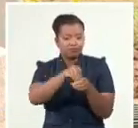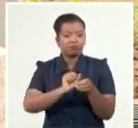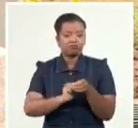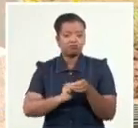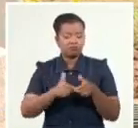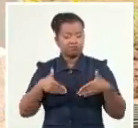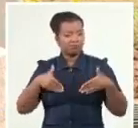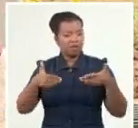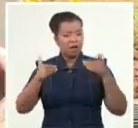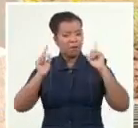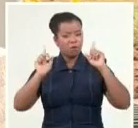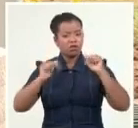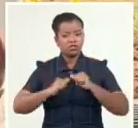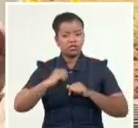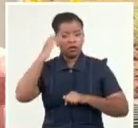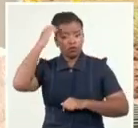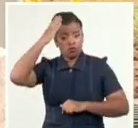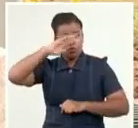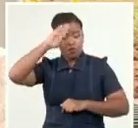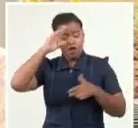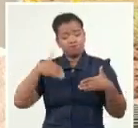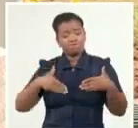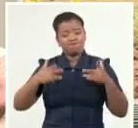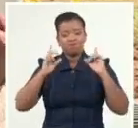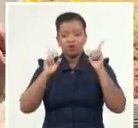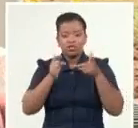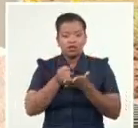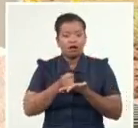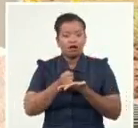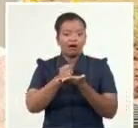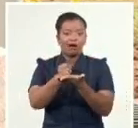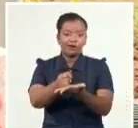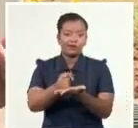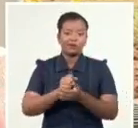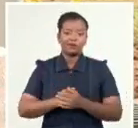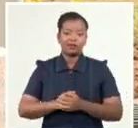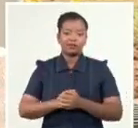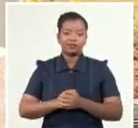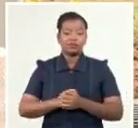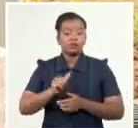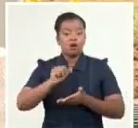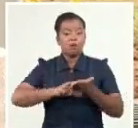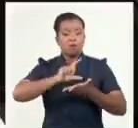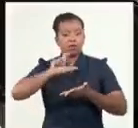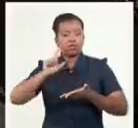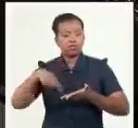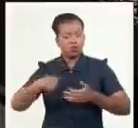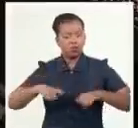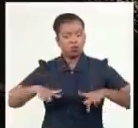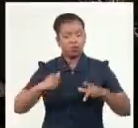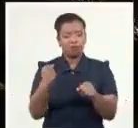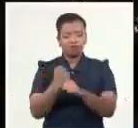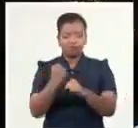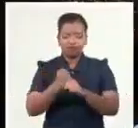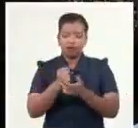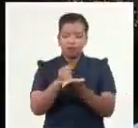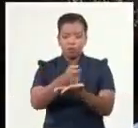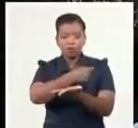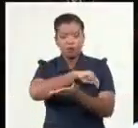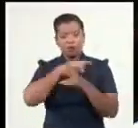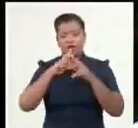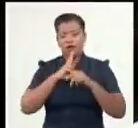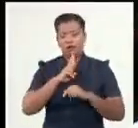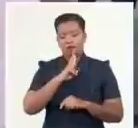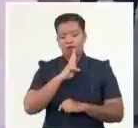política que tiene el gobierno cubano y el Estado cubano, con la dirección de nuestro partido, esto se está ejecutando. El recorrido igualmente